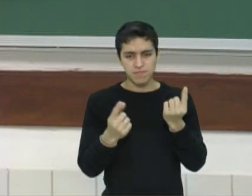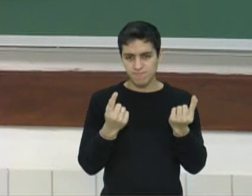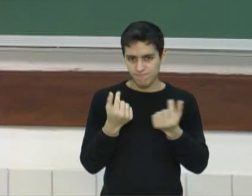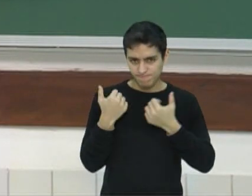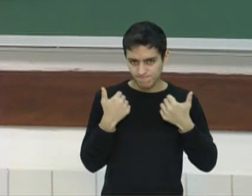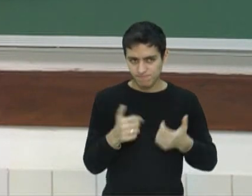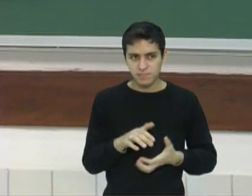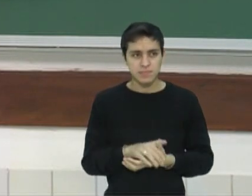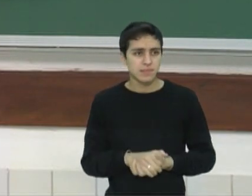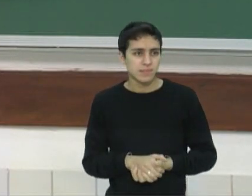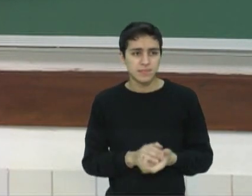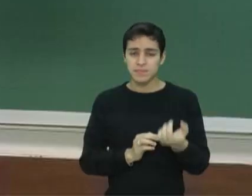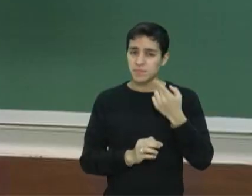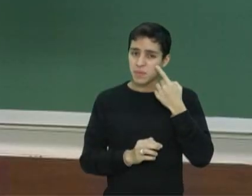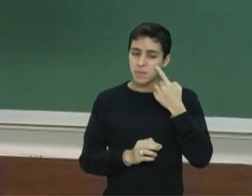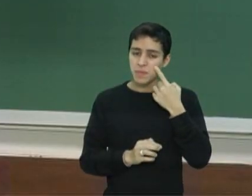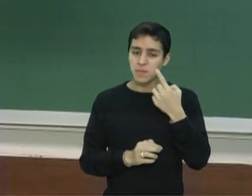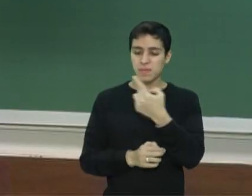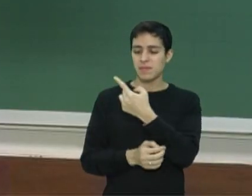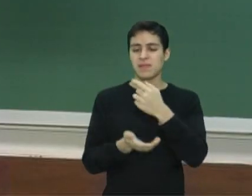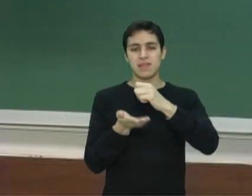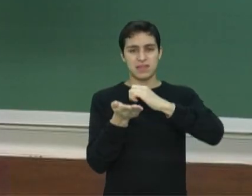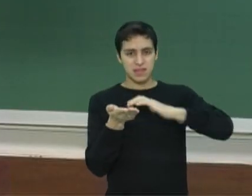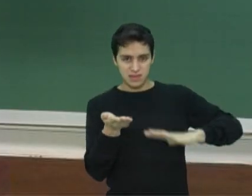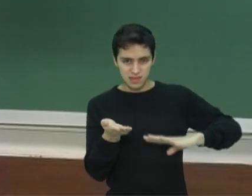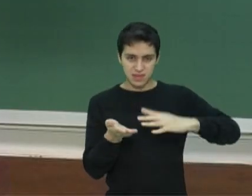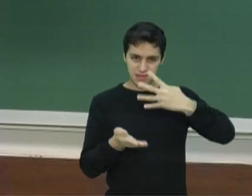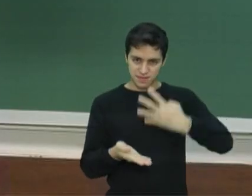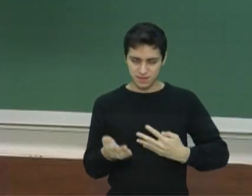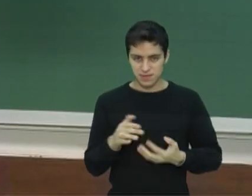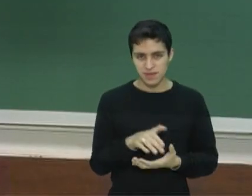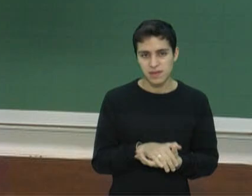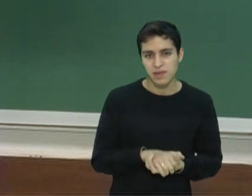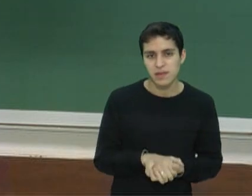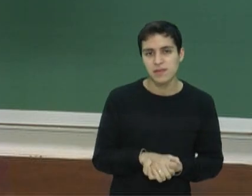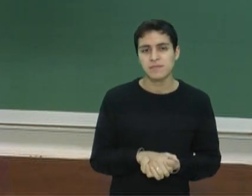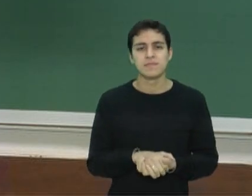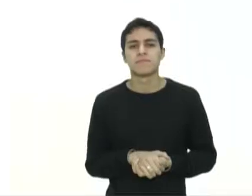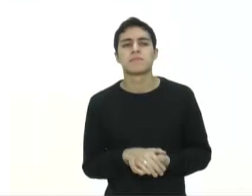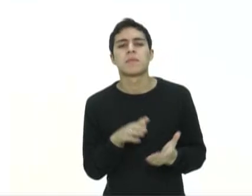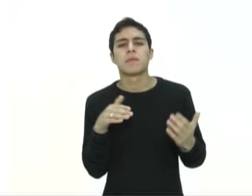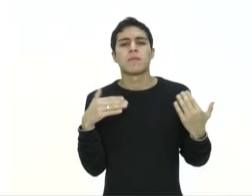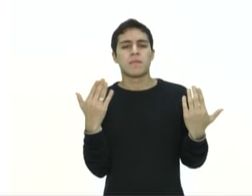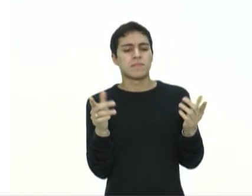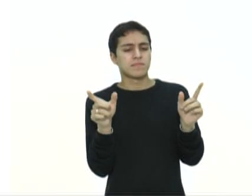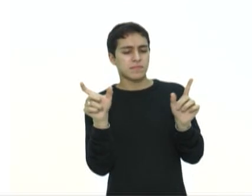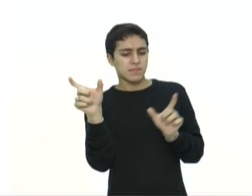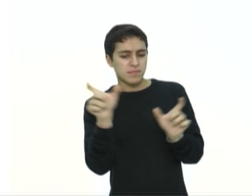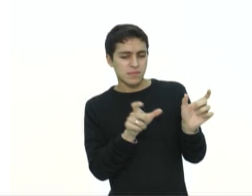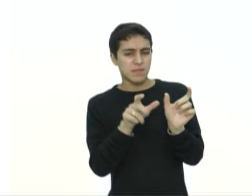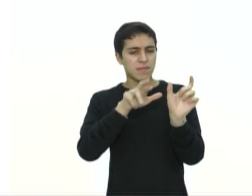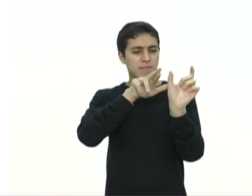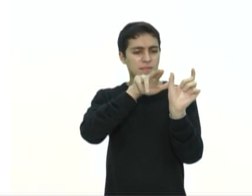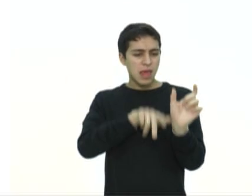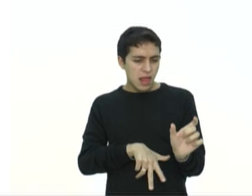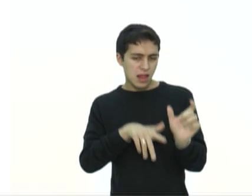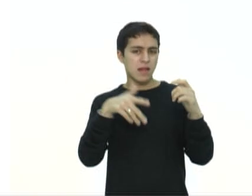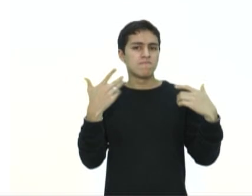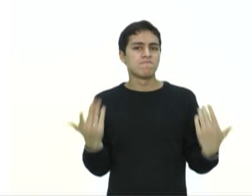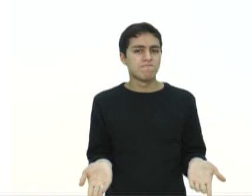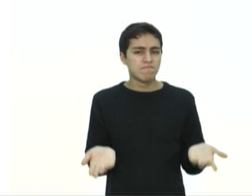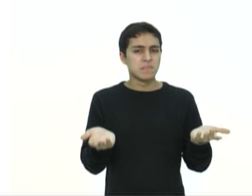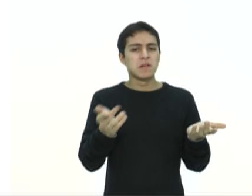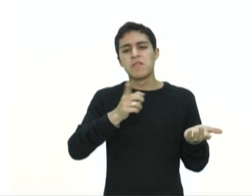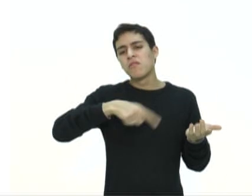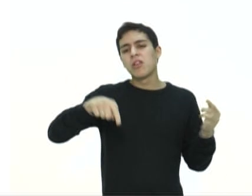Bien? Vamos então para a atividade 4, ¿Qué palabra polissémica ahora utilizarías